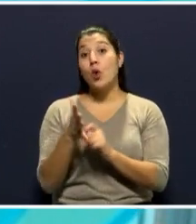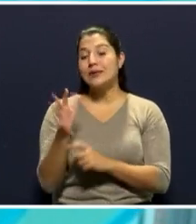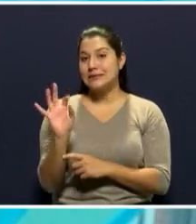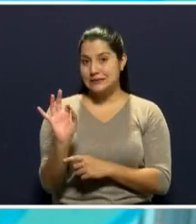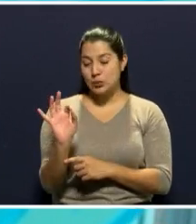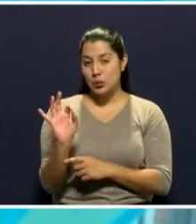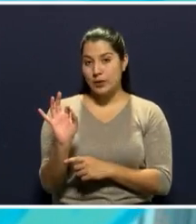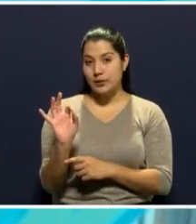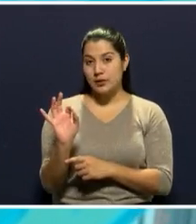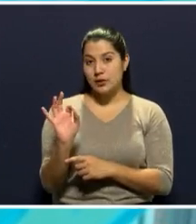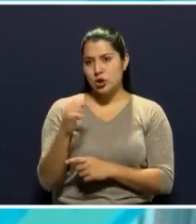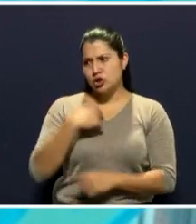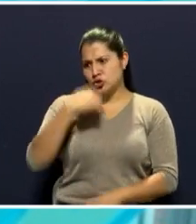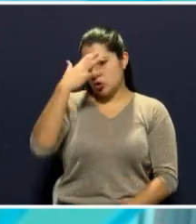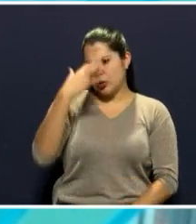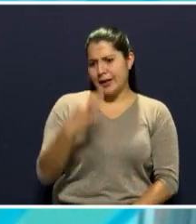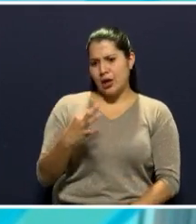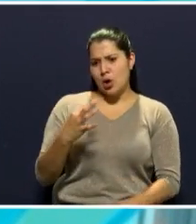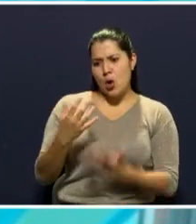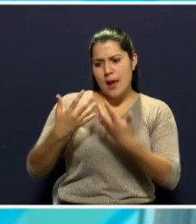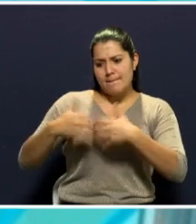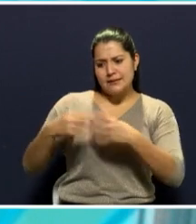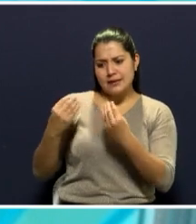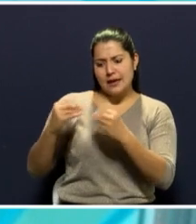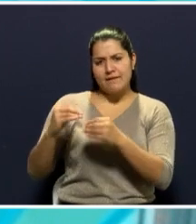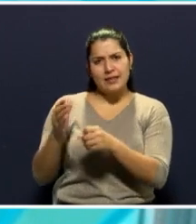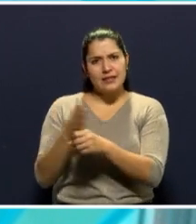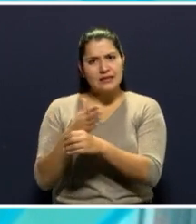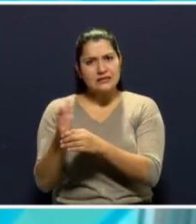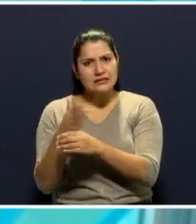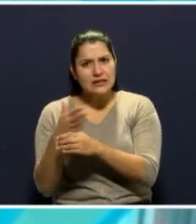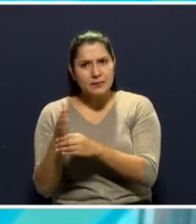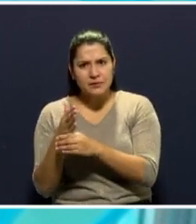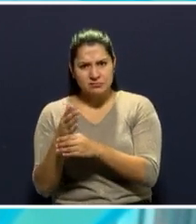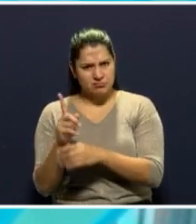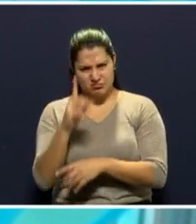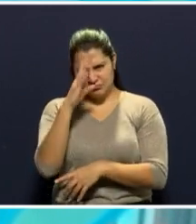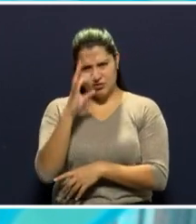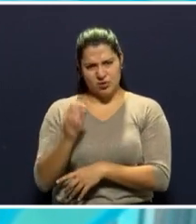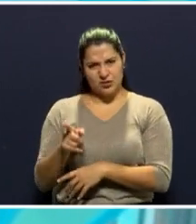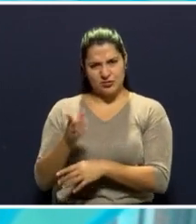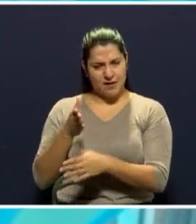COVID-19, yo creo que las empresas cerveceras, no creo,